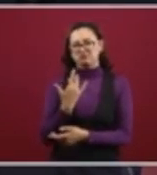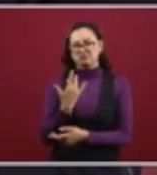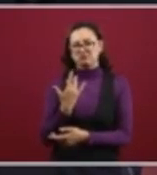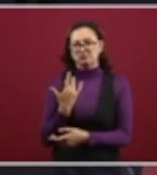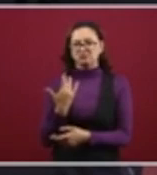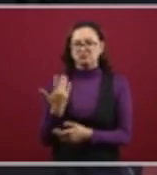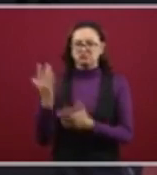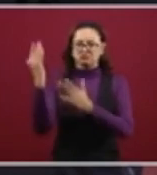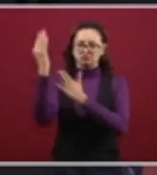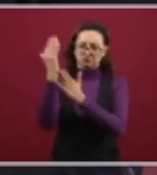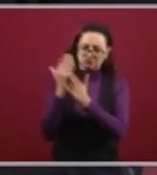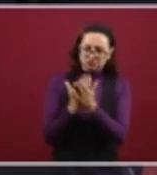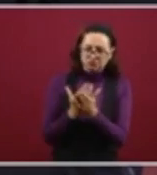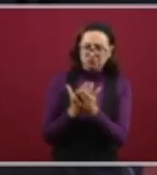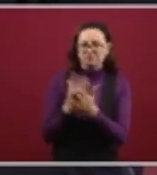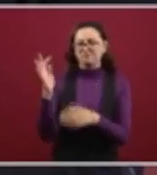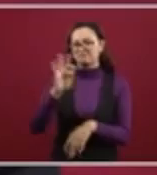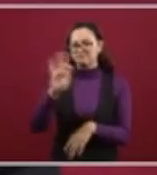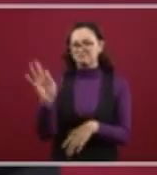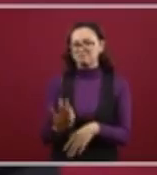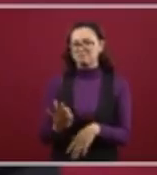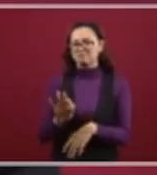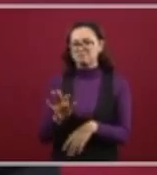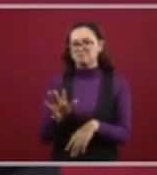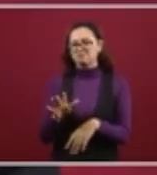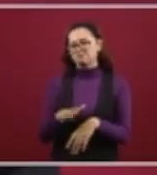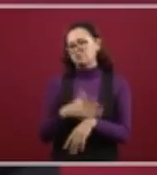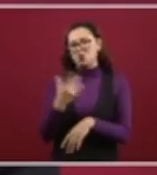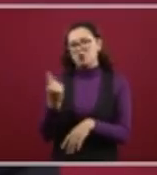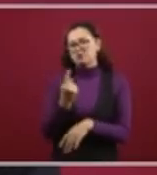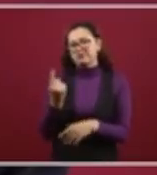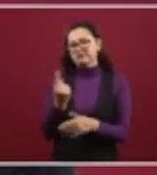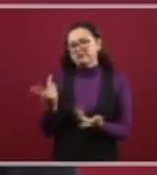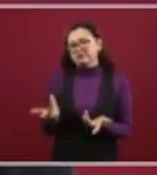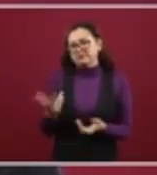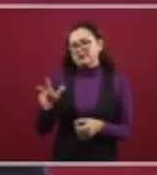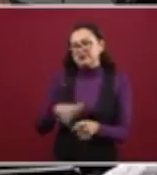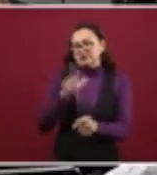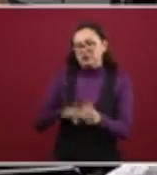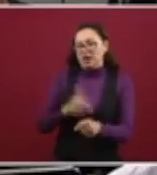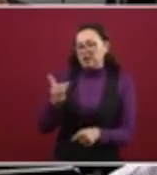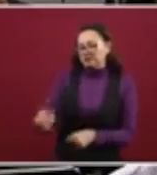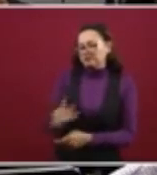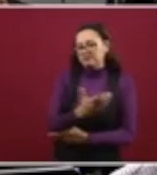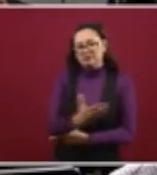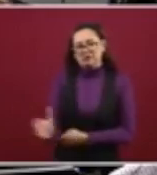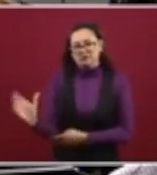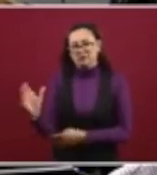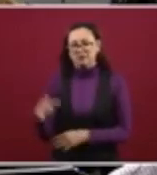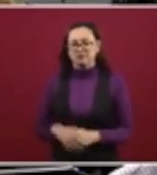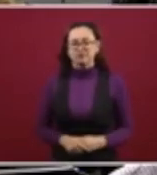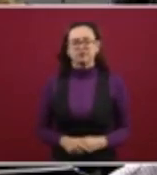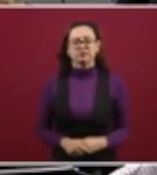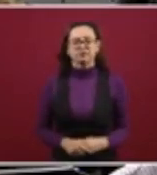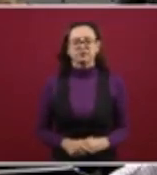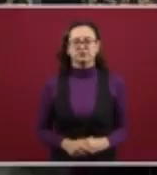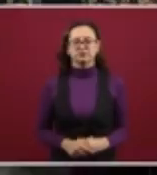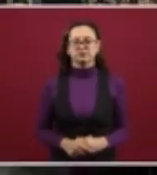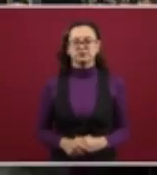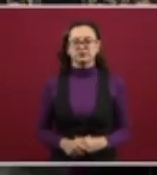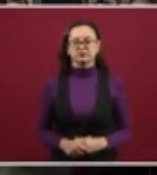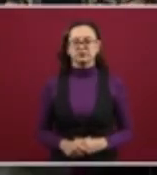la disminución en la oferta del aguacate producto del ciclo propio. Señor.